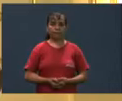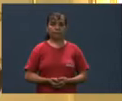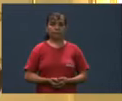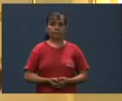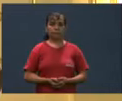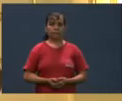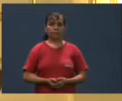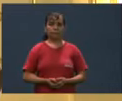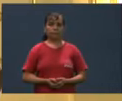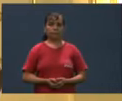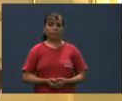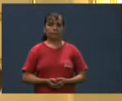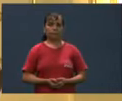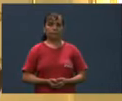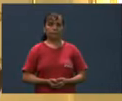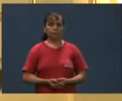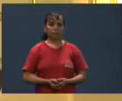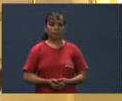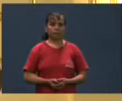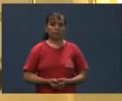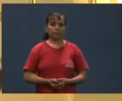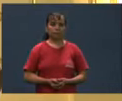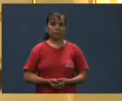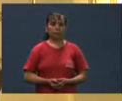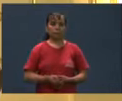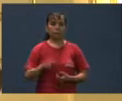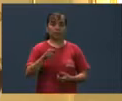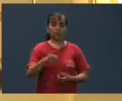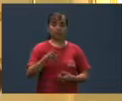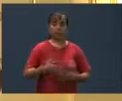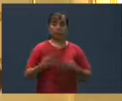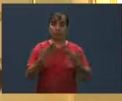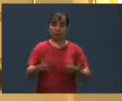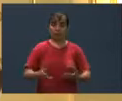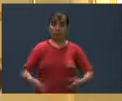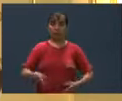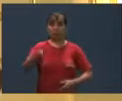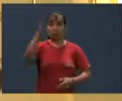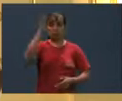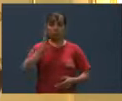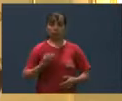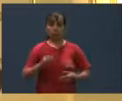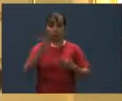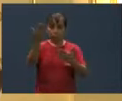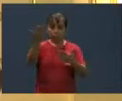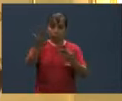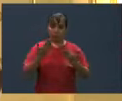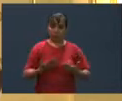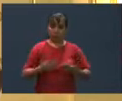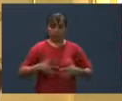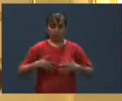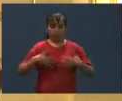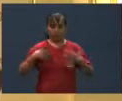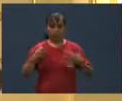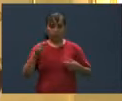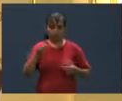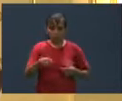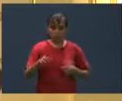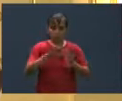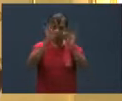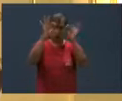Ellos me han dado celos con un Dios que no es Dios y me han encolerizado con sus